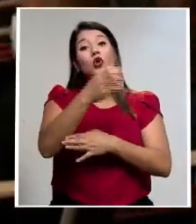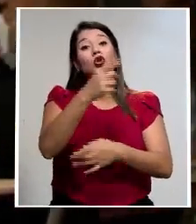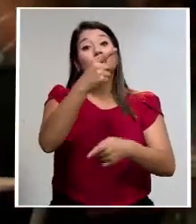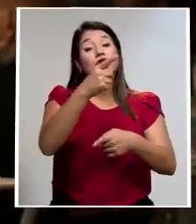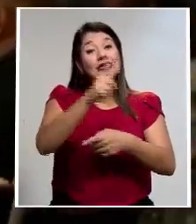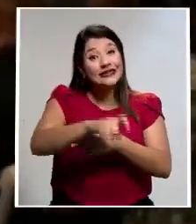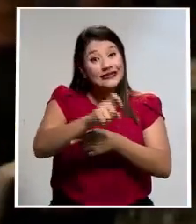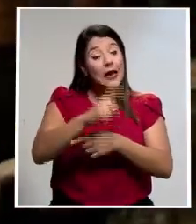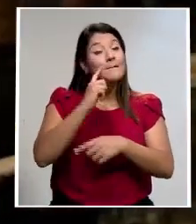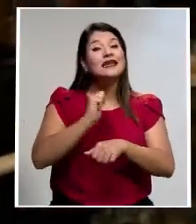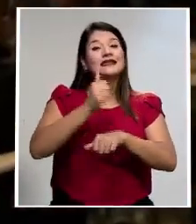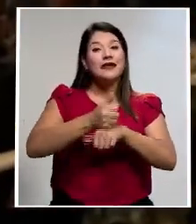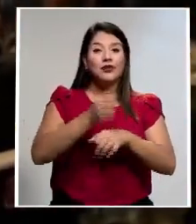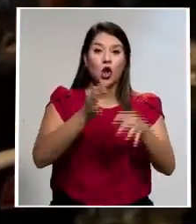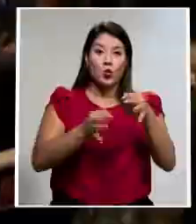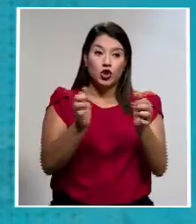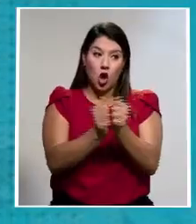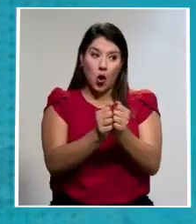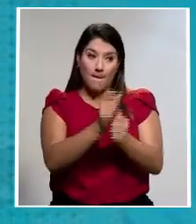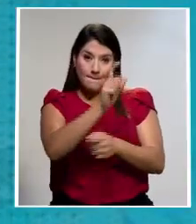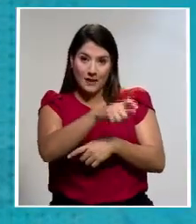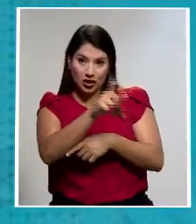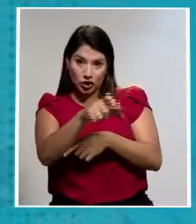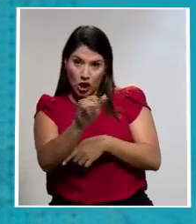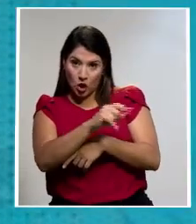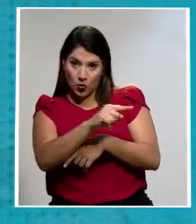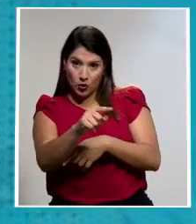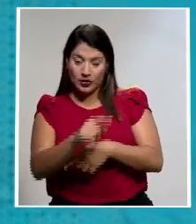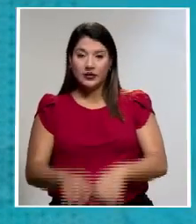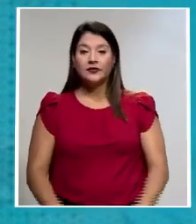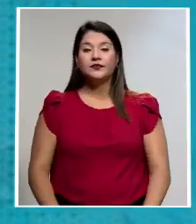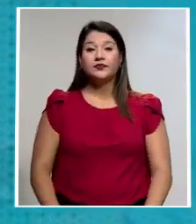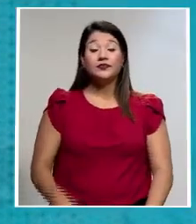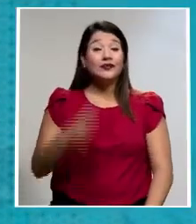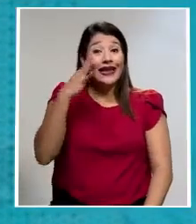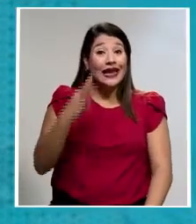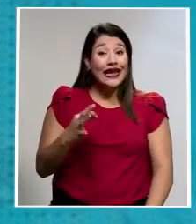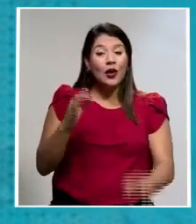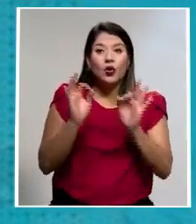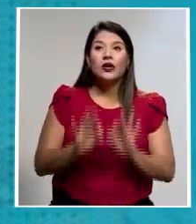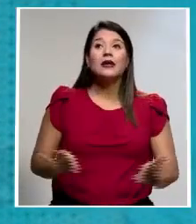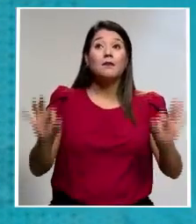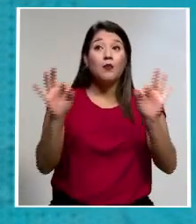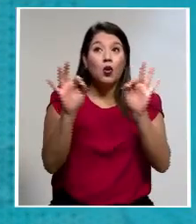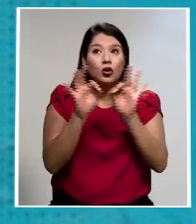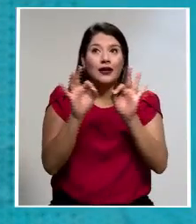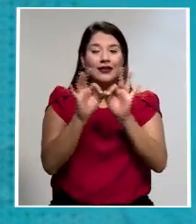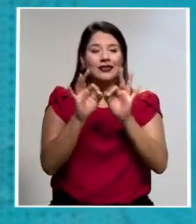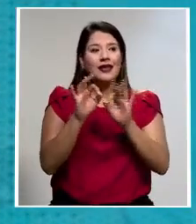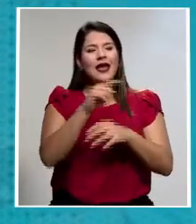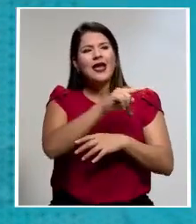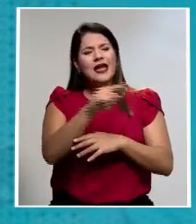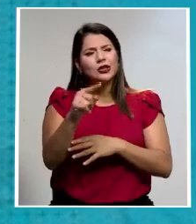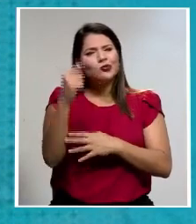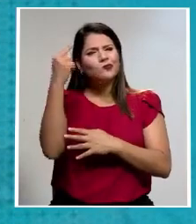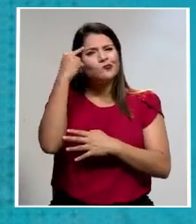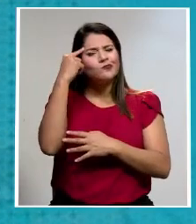desarrollar un juicio con estos estándares. Creo que es importante de que ellos consideren realmente